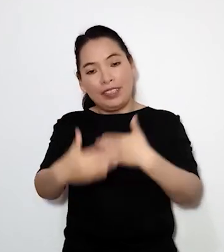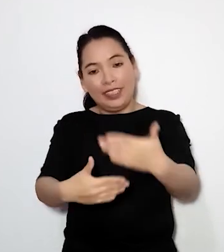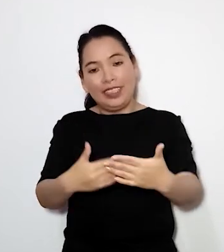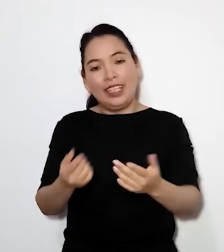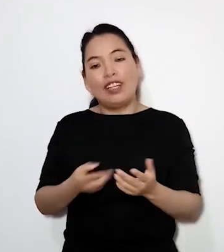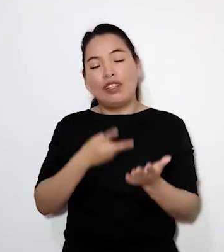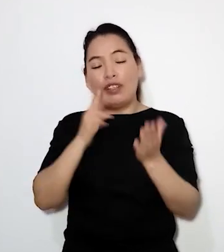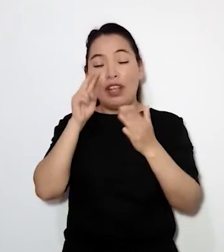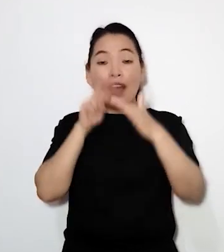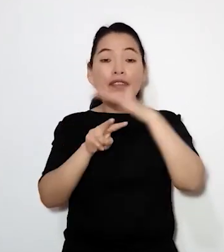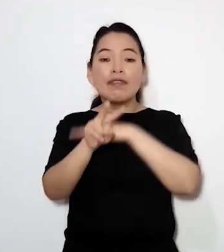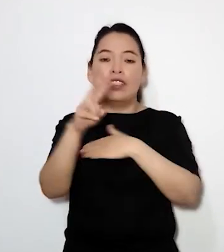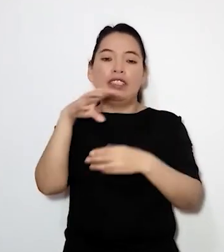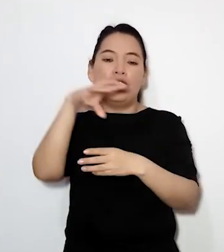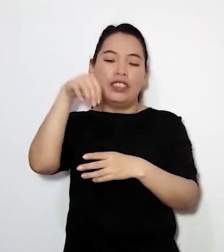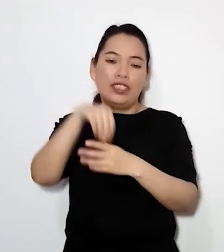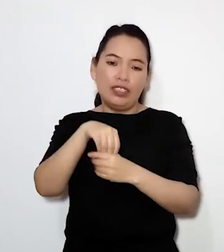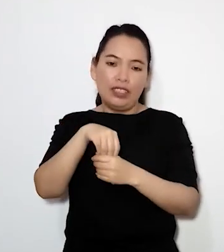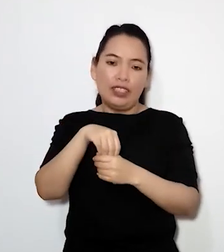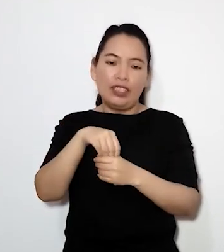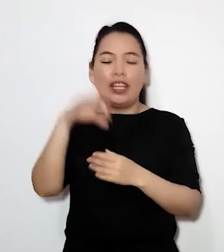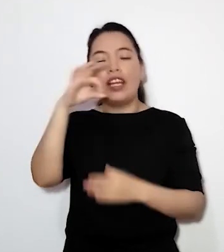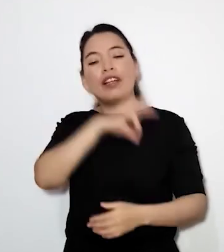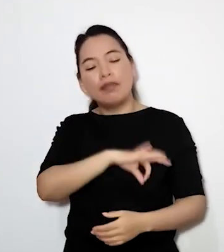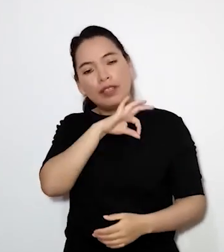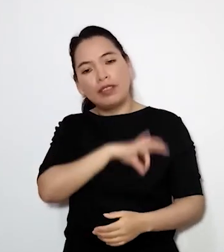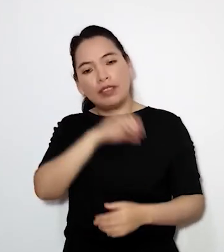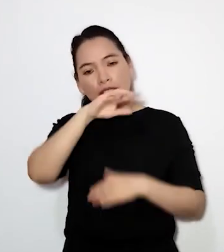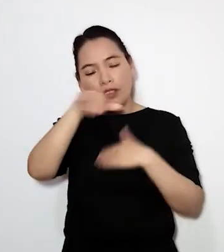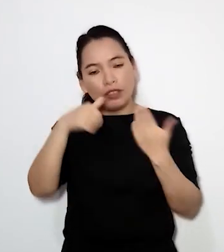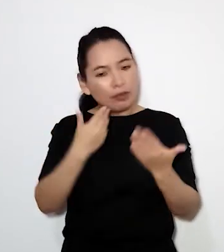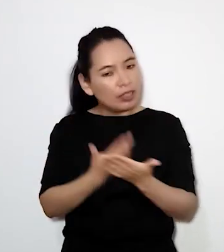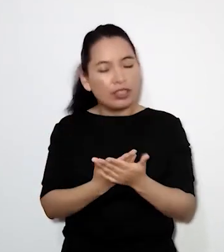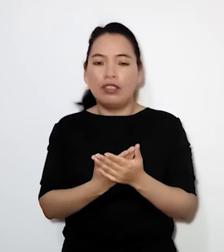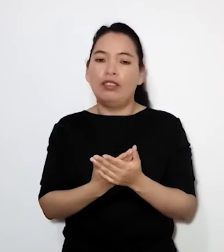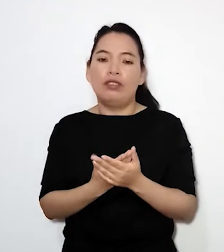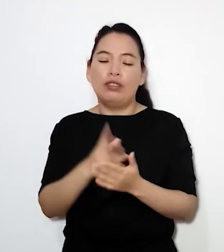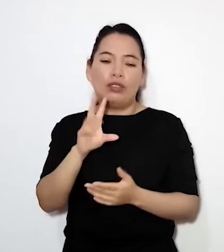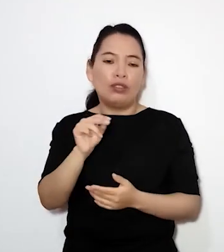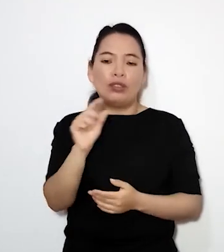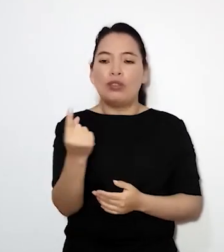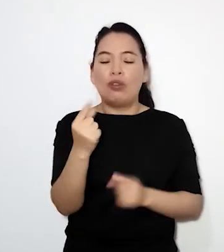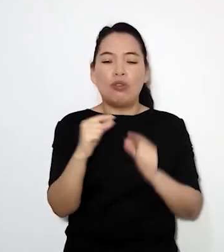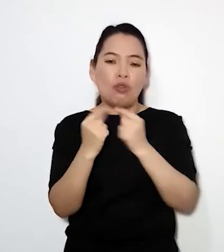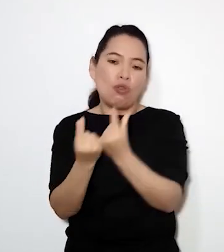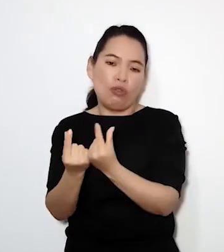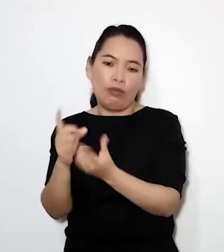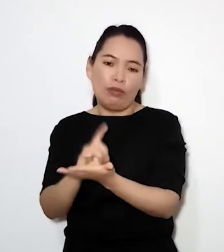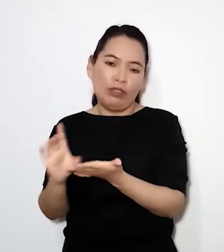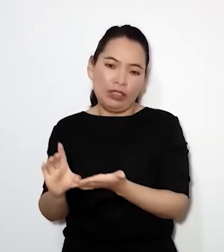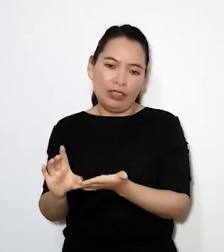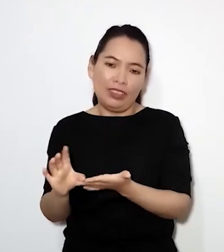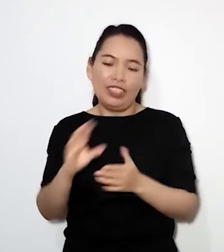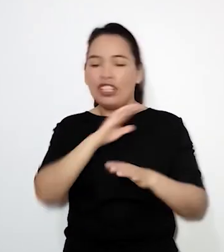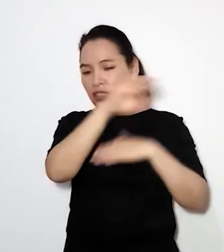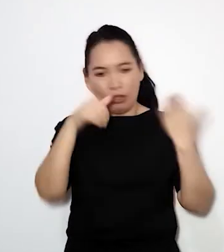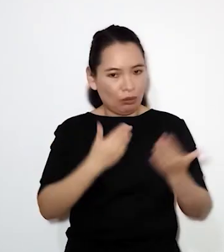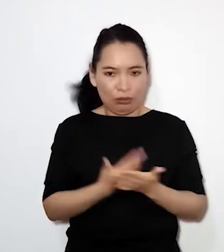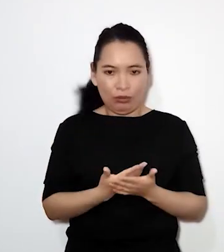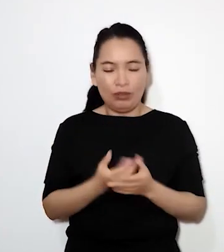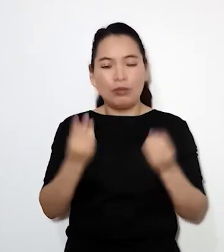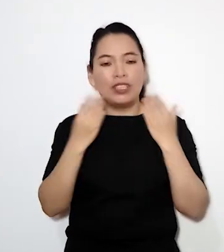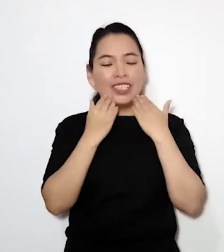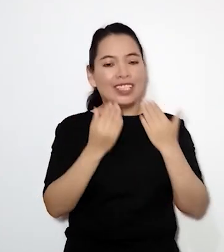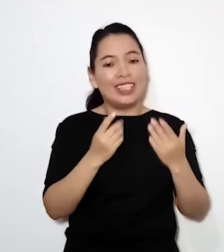es beneficioso para toda la colectividad, no solo para las personas con discapacidad. Muchas gracias, Bernard, y espero haber cumplido con mis 2